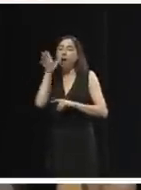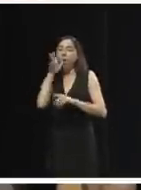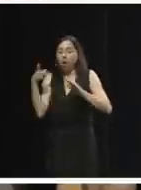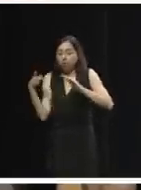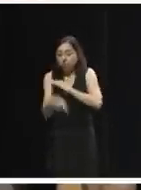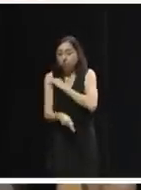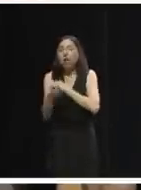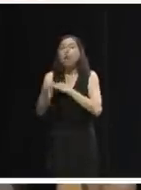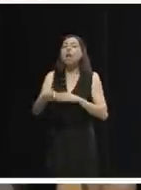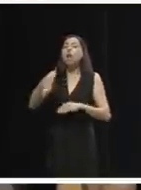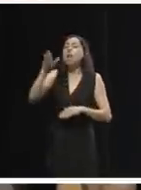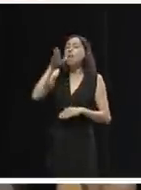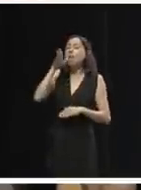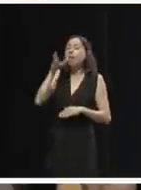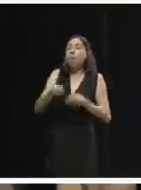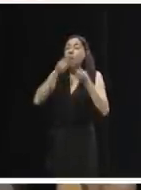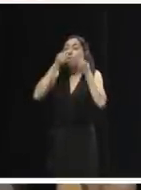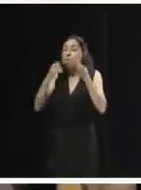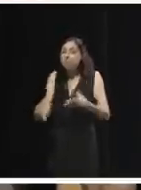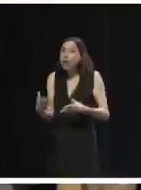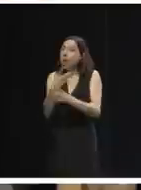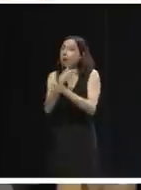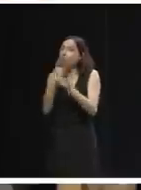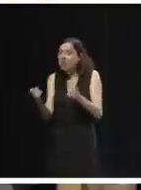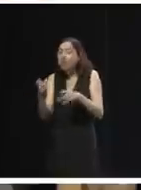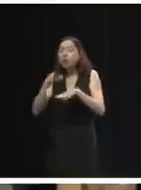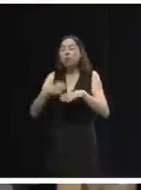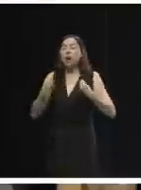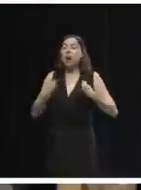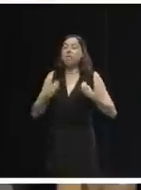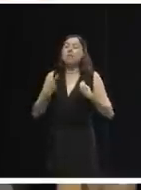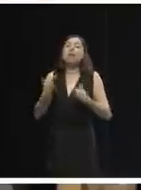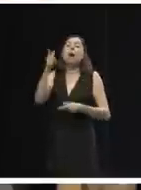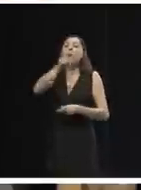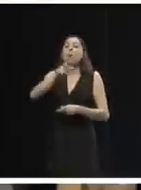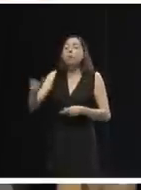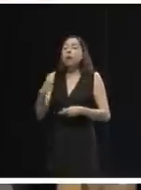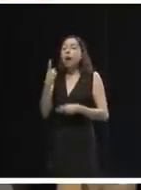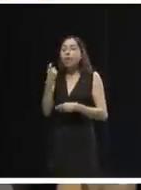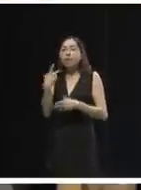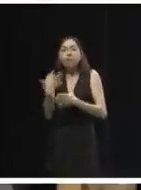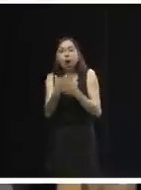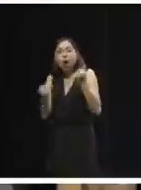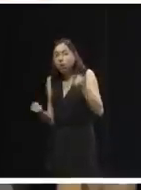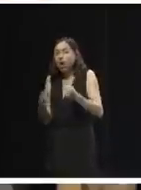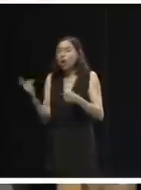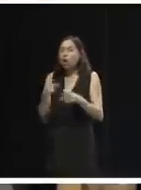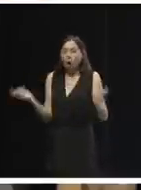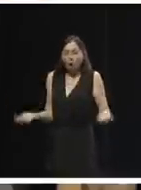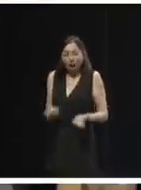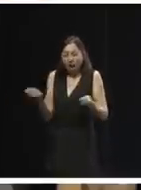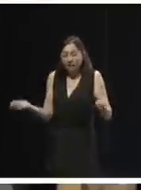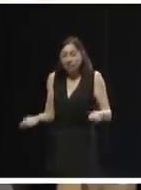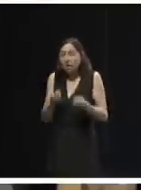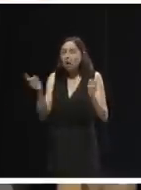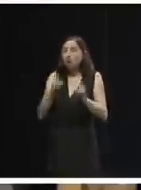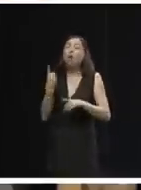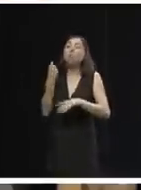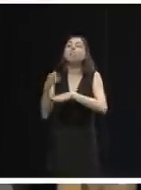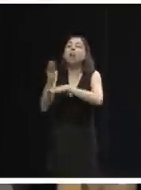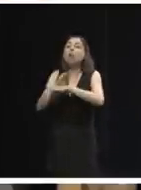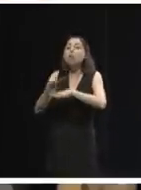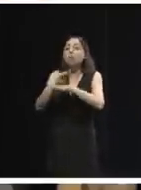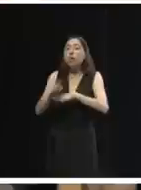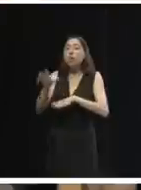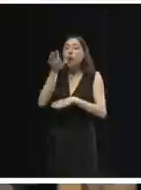bien indispensable para la vida humana. Hay que ahorrarlo, no hay que desperdiciarlo, hay que cuidarlo. Y sin agua no